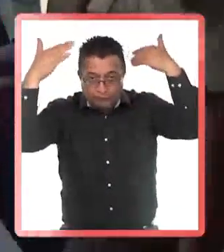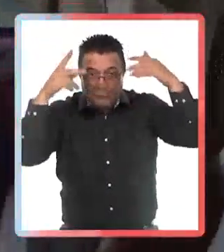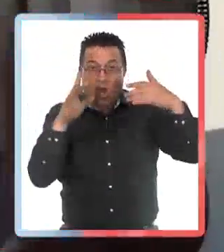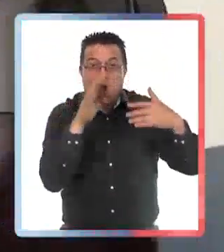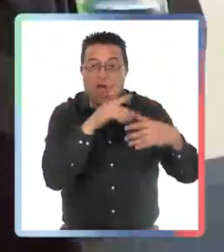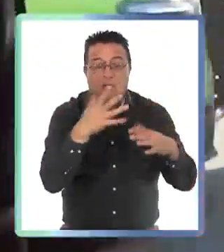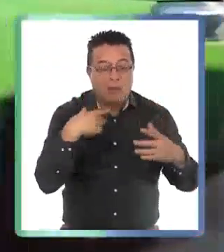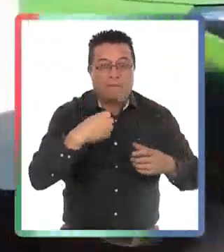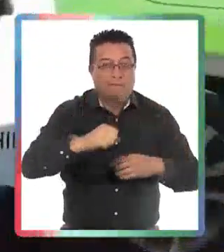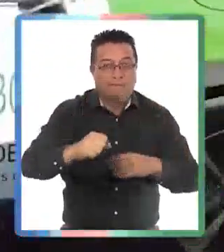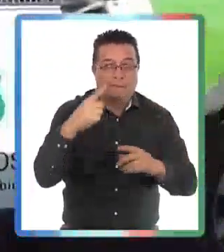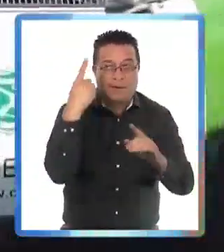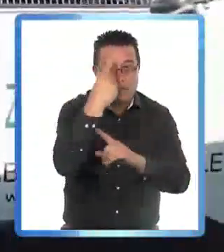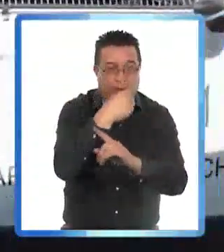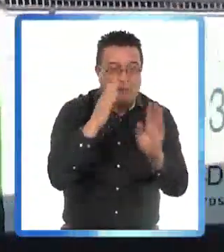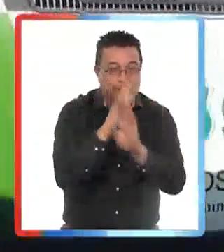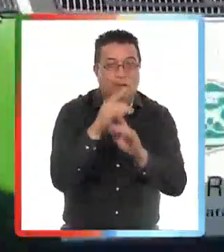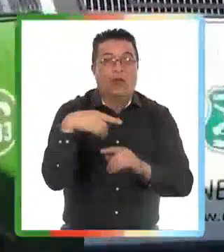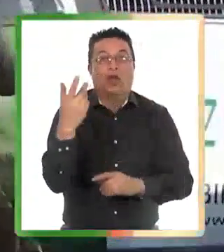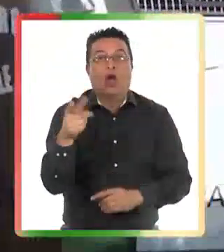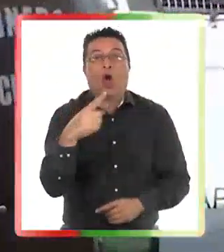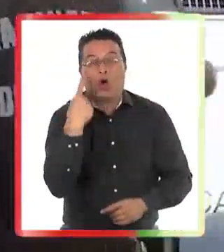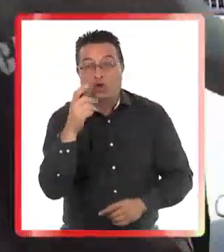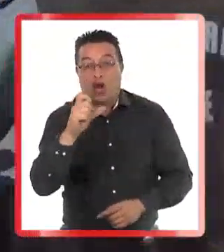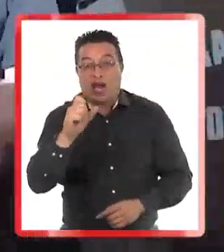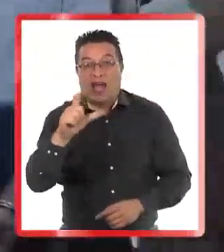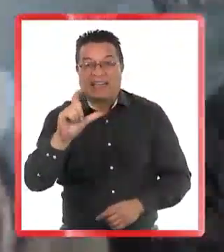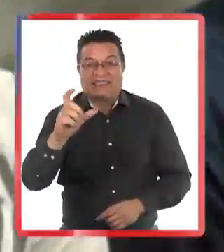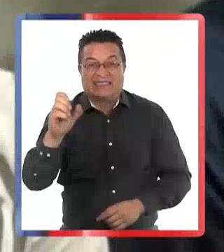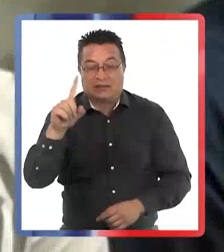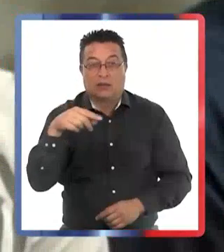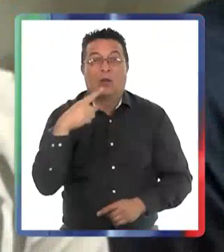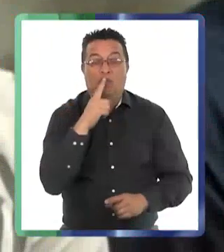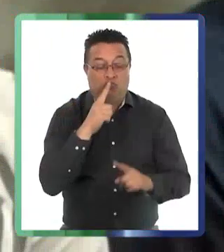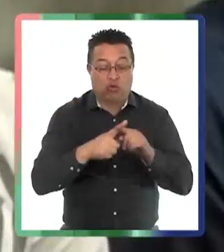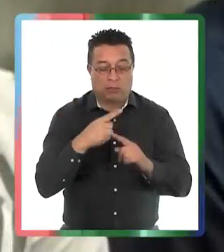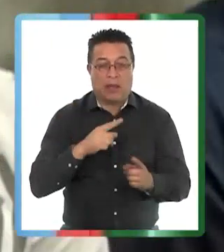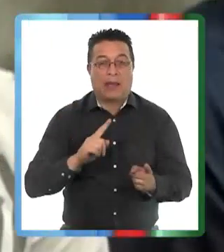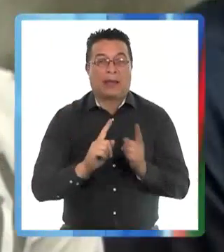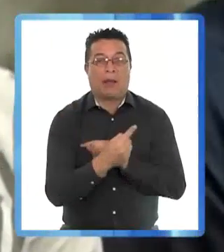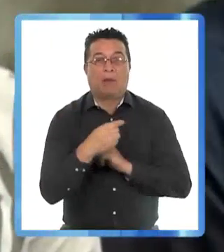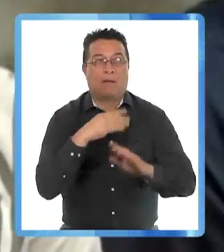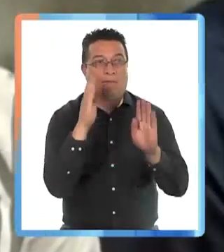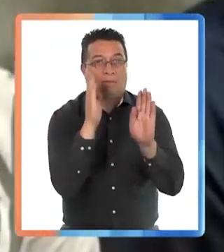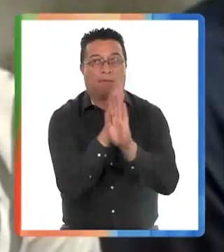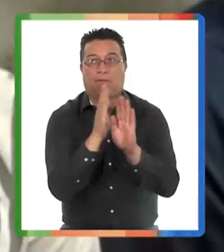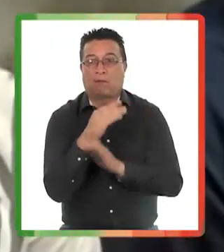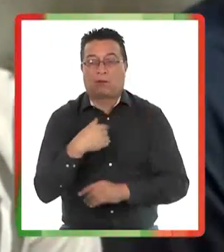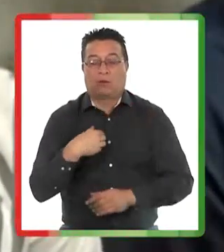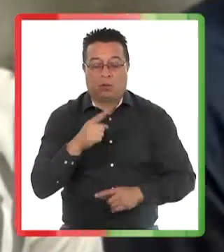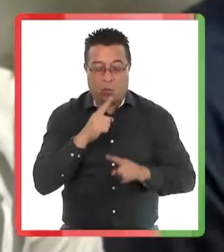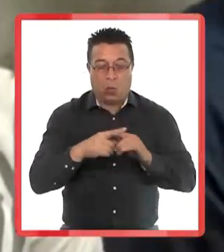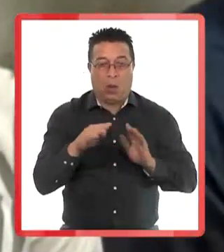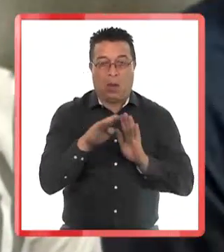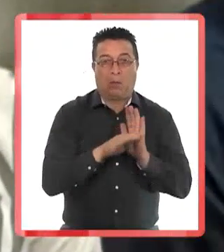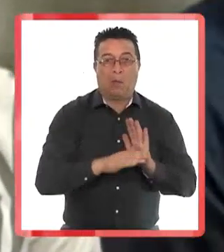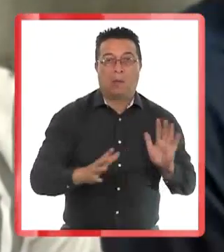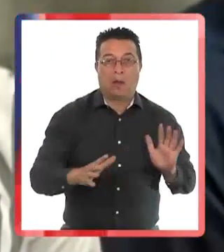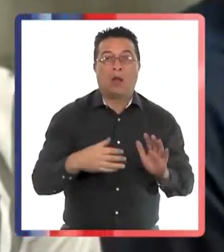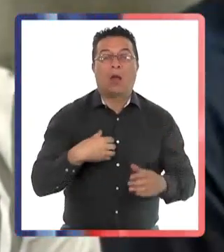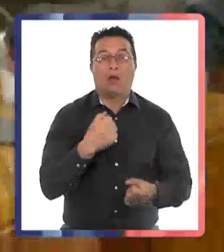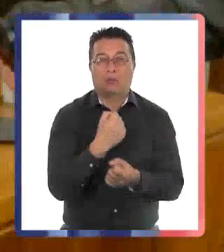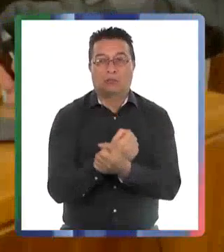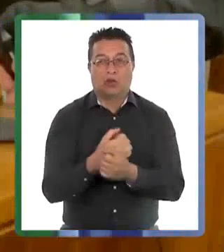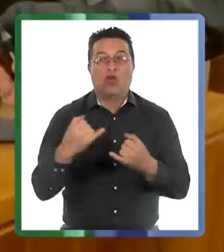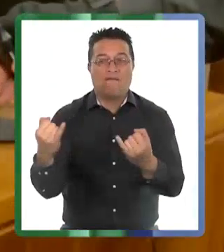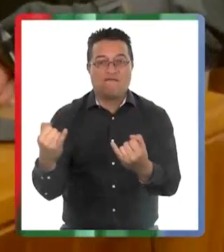Machado había teñido el color de su pelo para evitar ser reconocido. Y Ovimar Lixio Garcés hasta se había cambiado el nombre para despistar